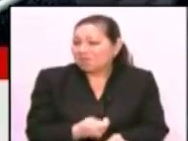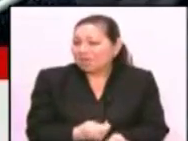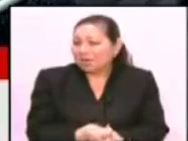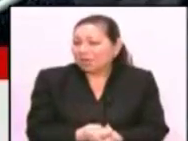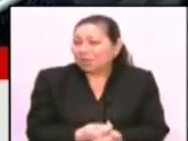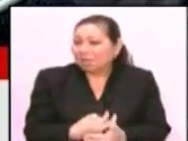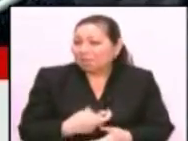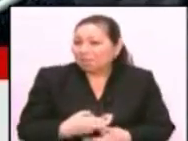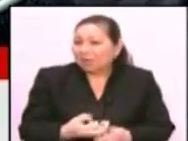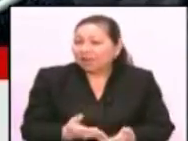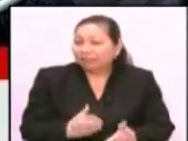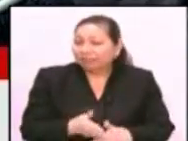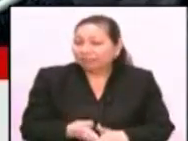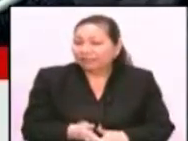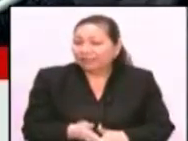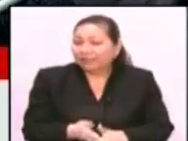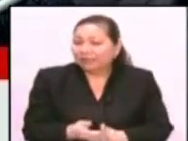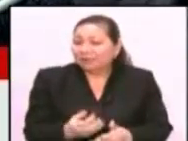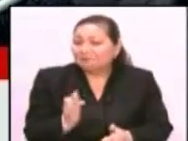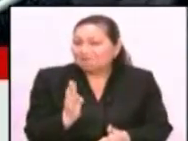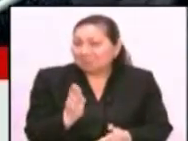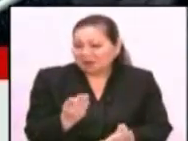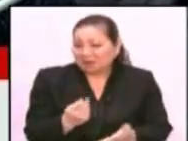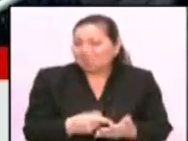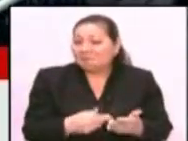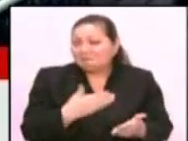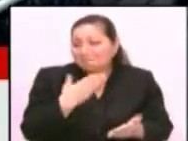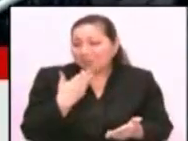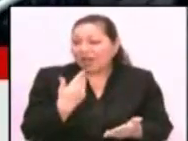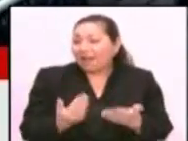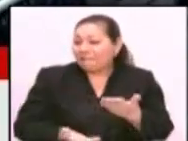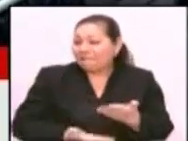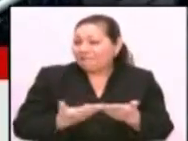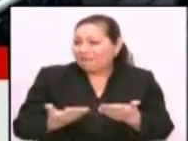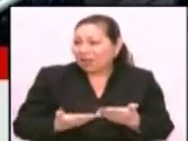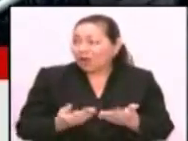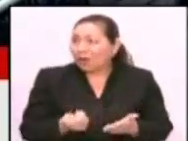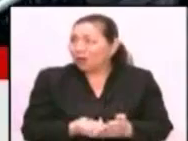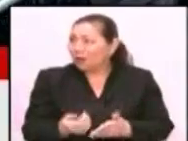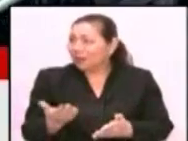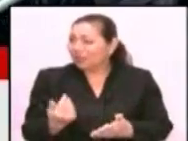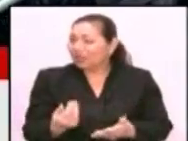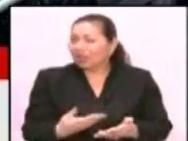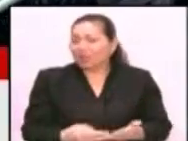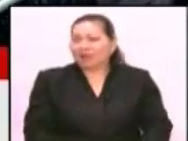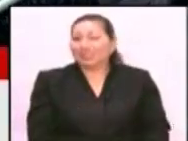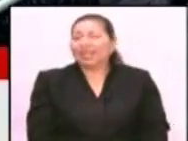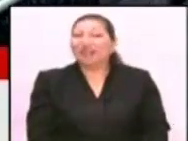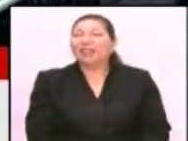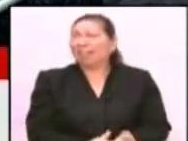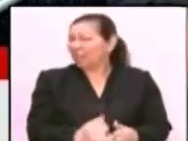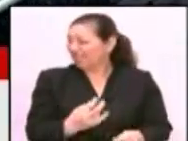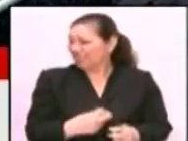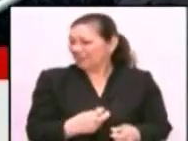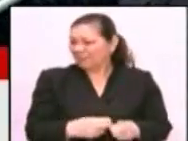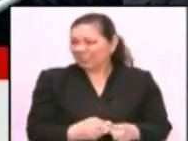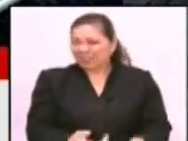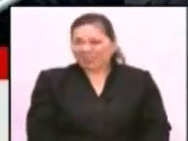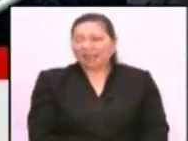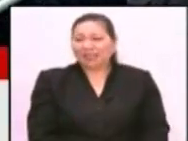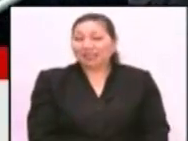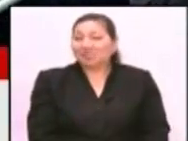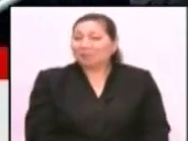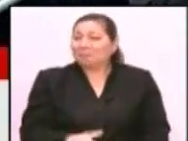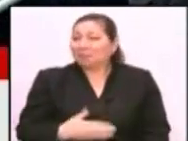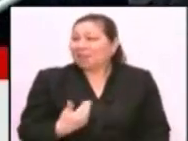sus productos a través de una cuenta bancaria sería mucho más fácil. Tienen que comprar, por ejemplo, arcilla. ¿Qué difícil es comprar arcilla?